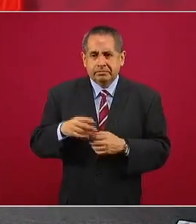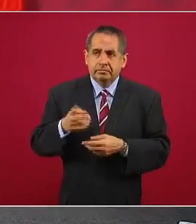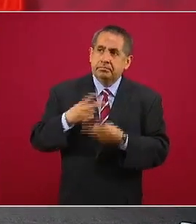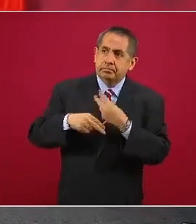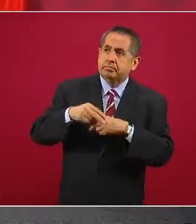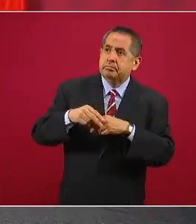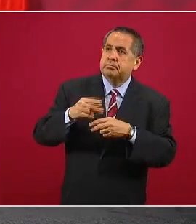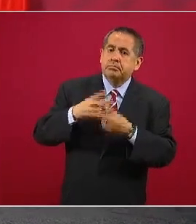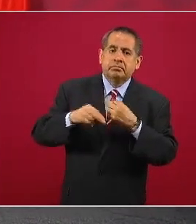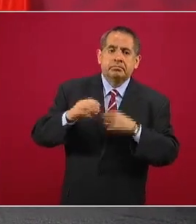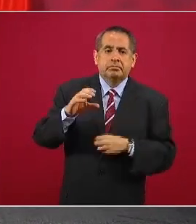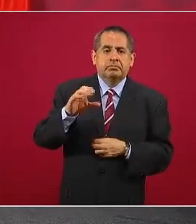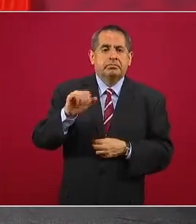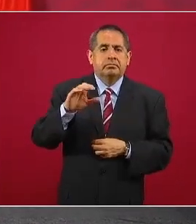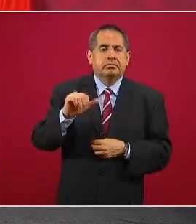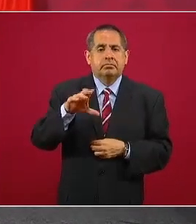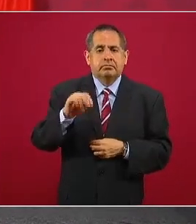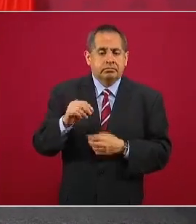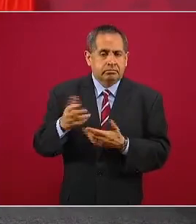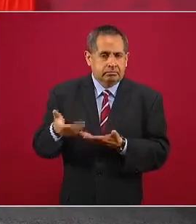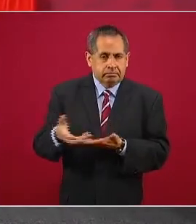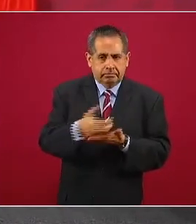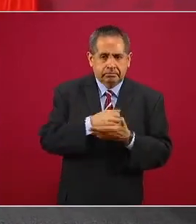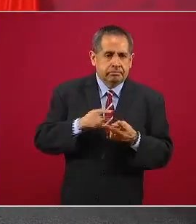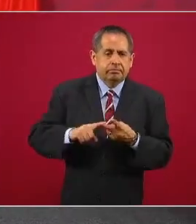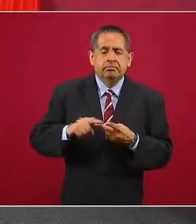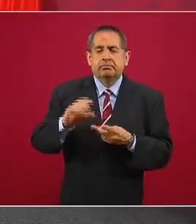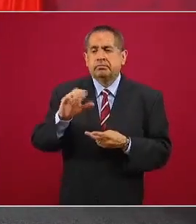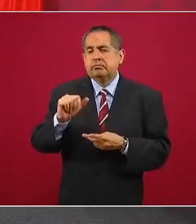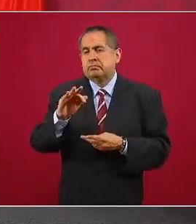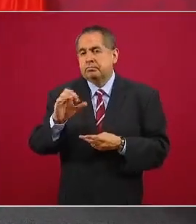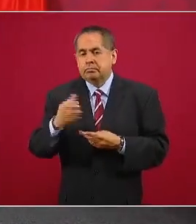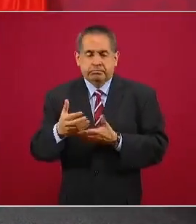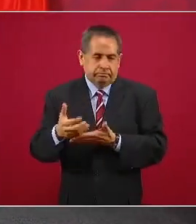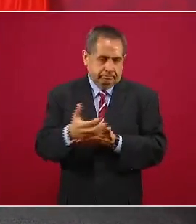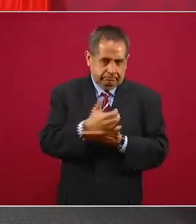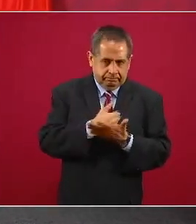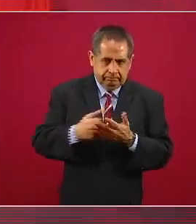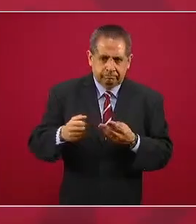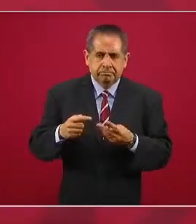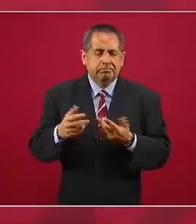cosechando cacao, cosechando café,